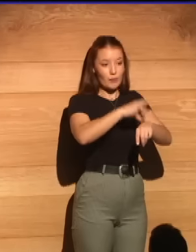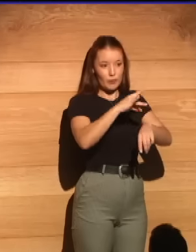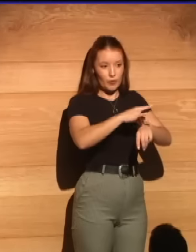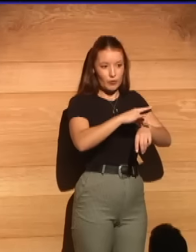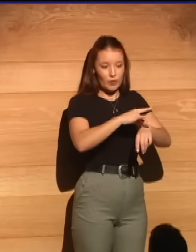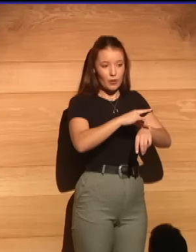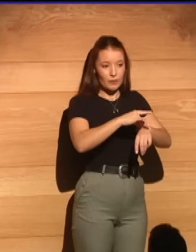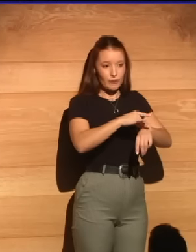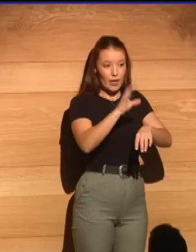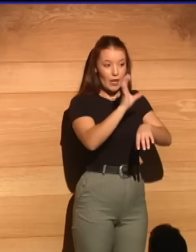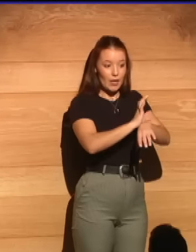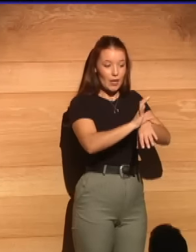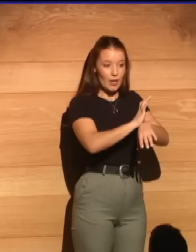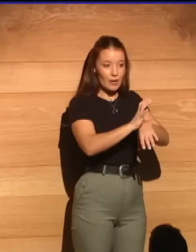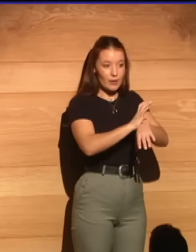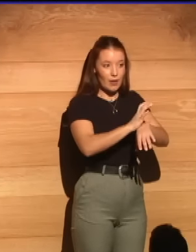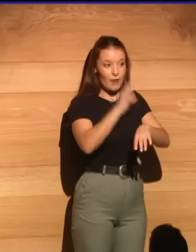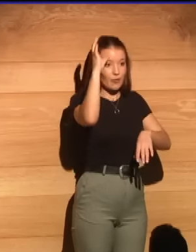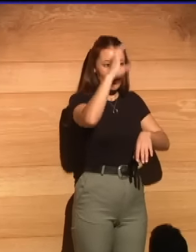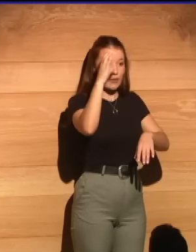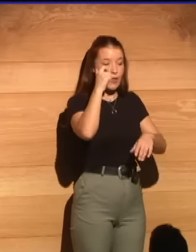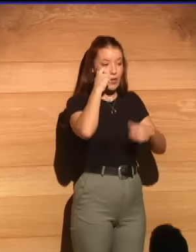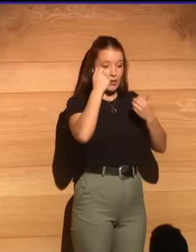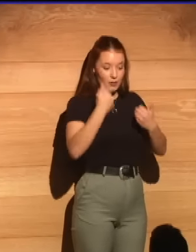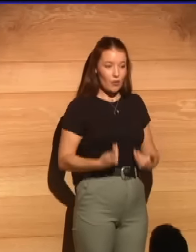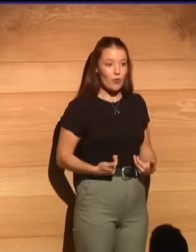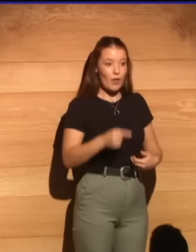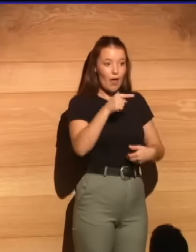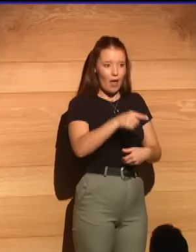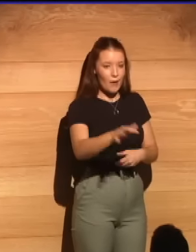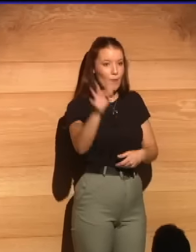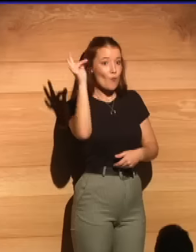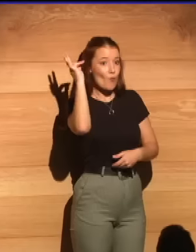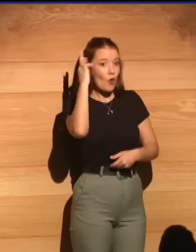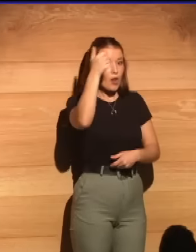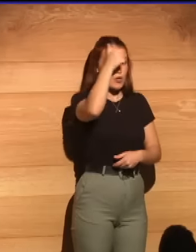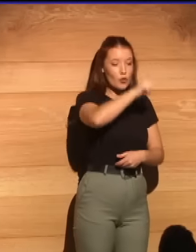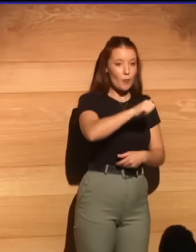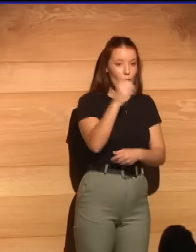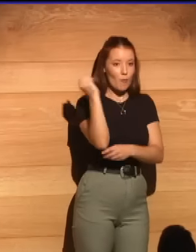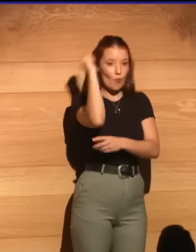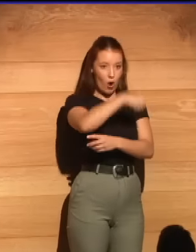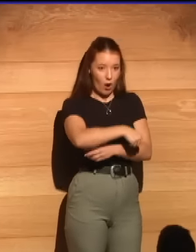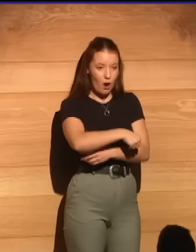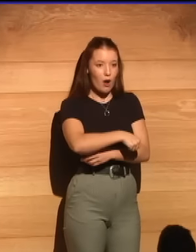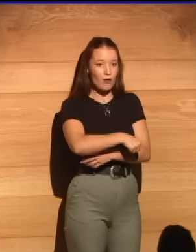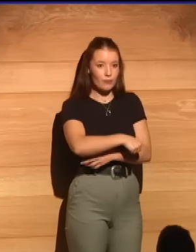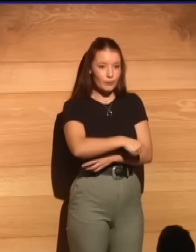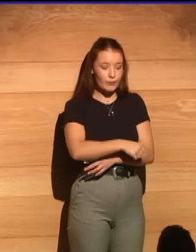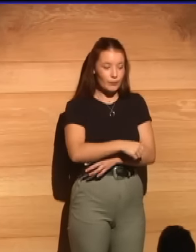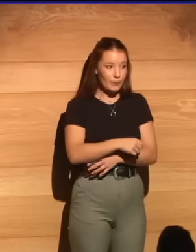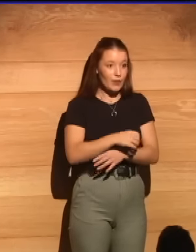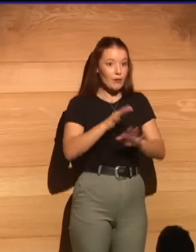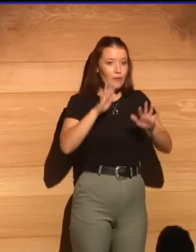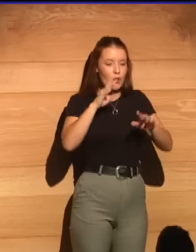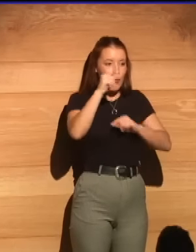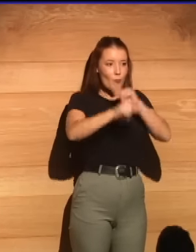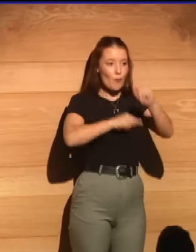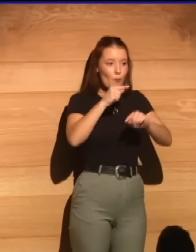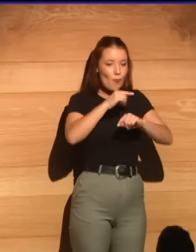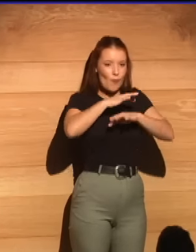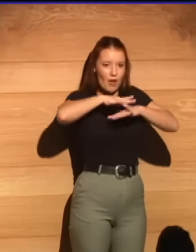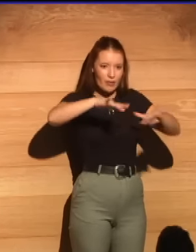ámbito de las ciencias de la salud donde hay muchísimas más mujeres que hombres. Y sin embargo, a lo largo de toda la pandemia,